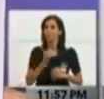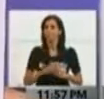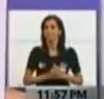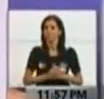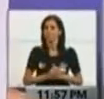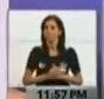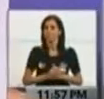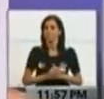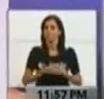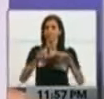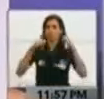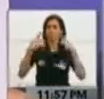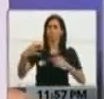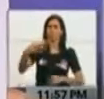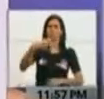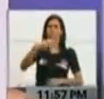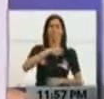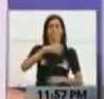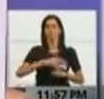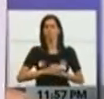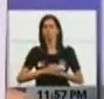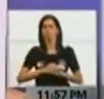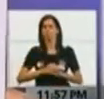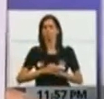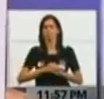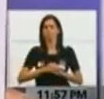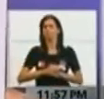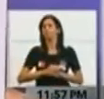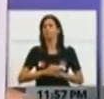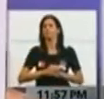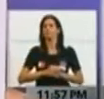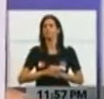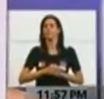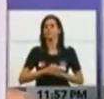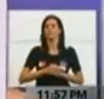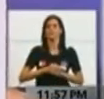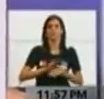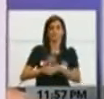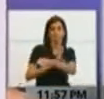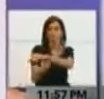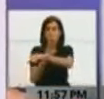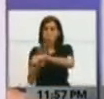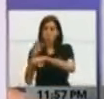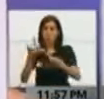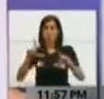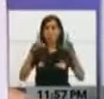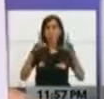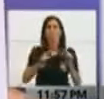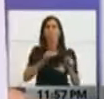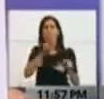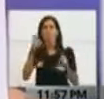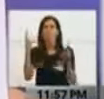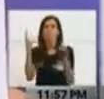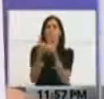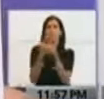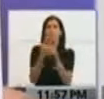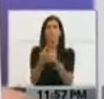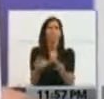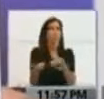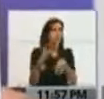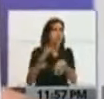La Guaira campeón, Tiburones al Caribe. Ya va, vale, pero ¿qué pasa? No se meta con